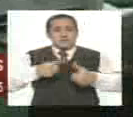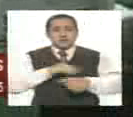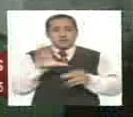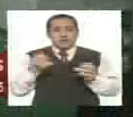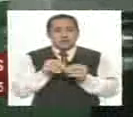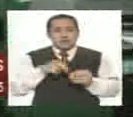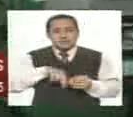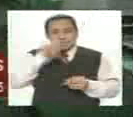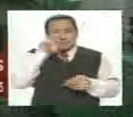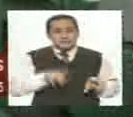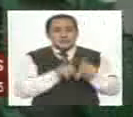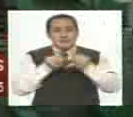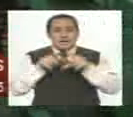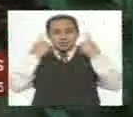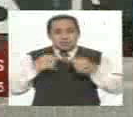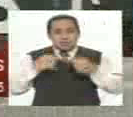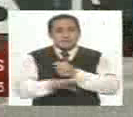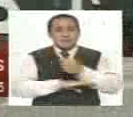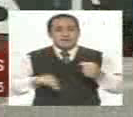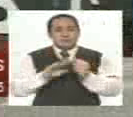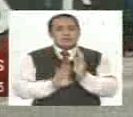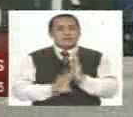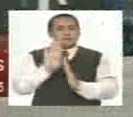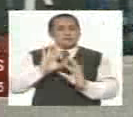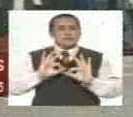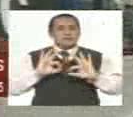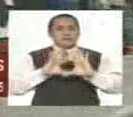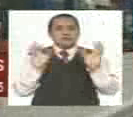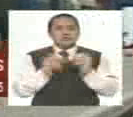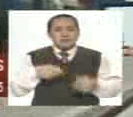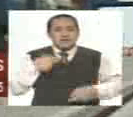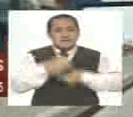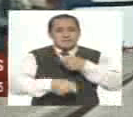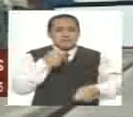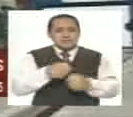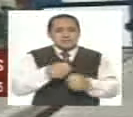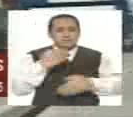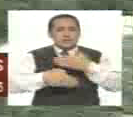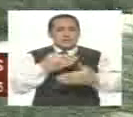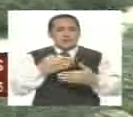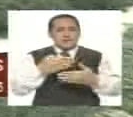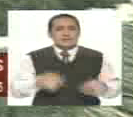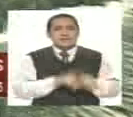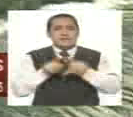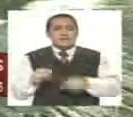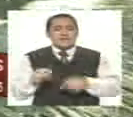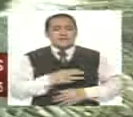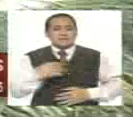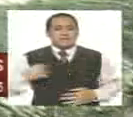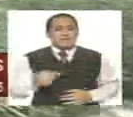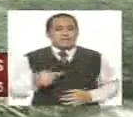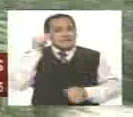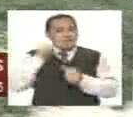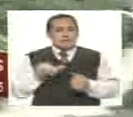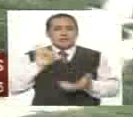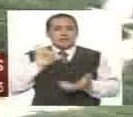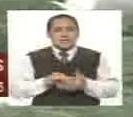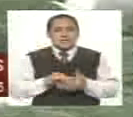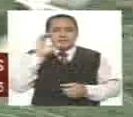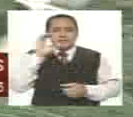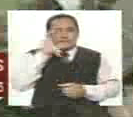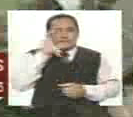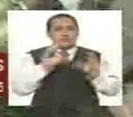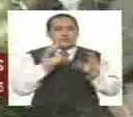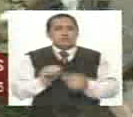país implica sentar las bases para un crecimiento dinámico basado en la inversión y la productividad. El ministro Castilla recordó que en esa búsqueda